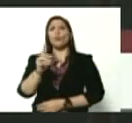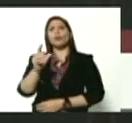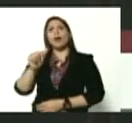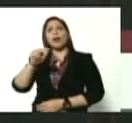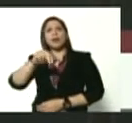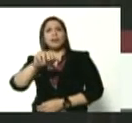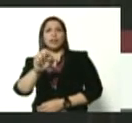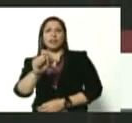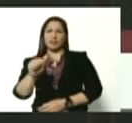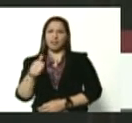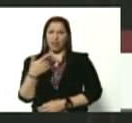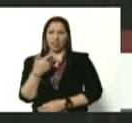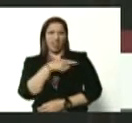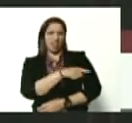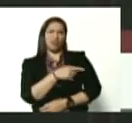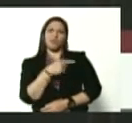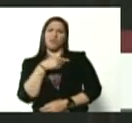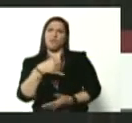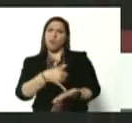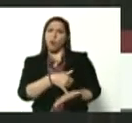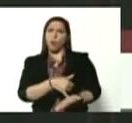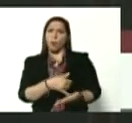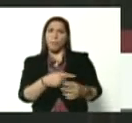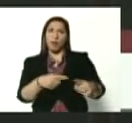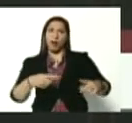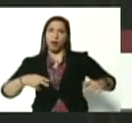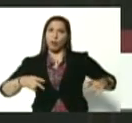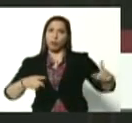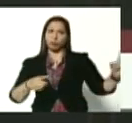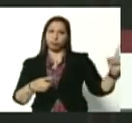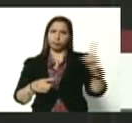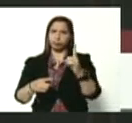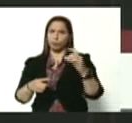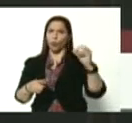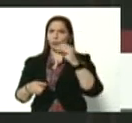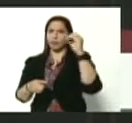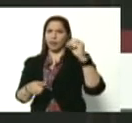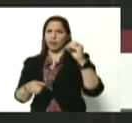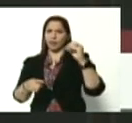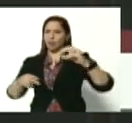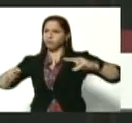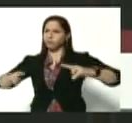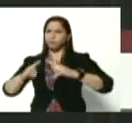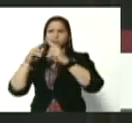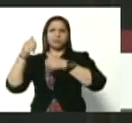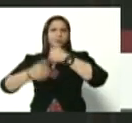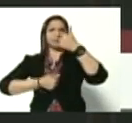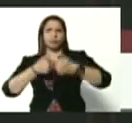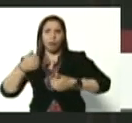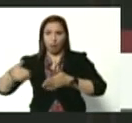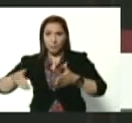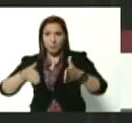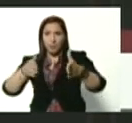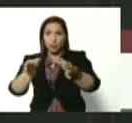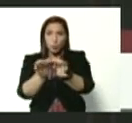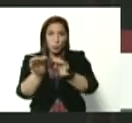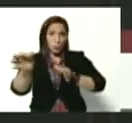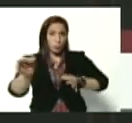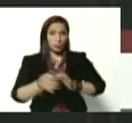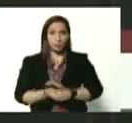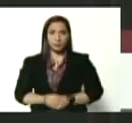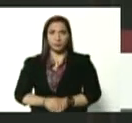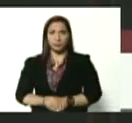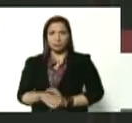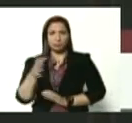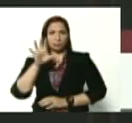accidentes y lo que se encontraron a lo largo del camino por donde pasó urdaneta pues